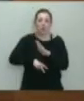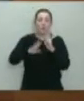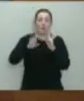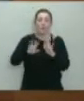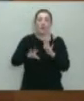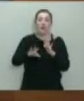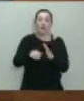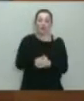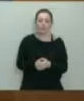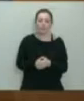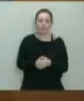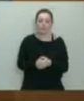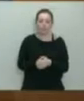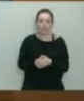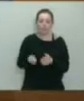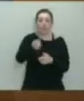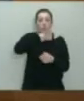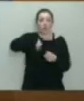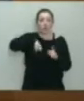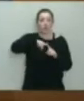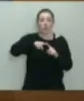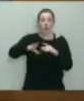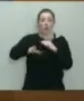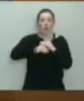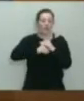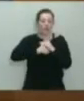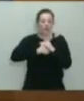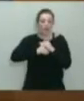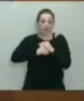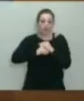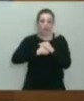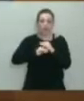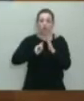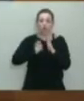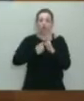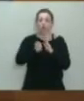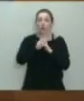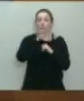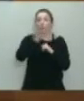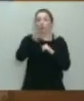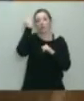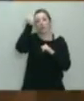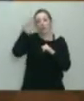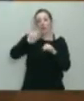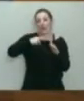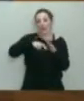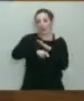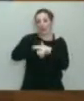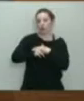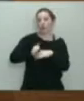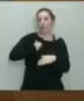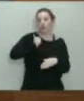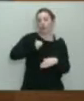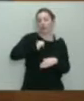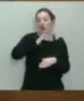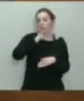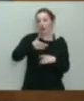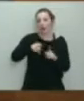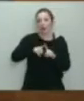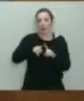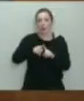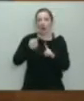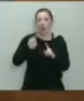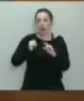caso, no hacemos una enmienda a la totalidad porque sí creemos que hay que aprovechar los recursos para, de alguna manera, movilizar